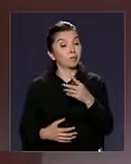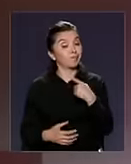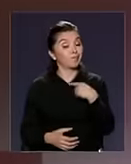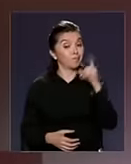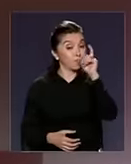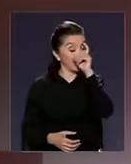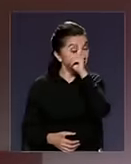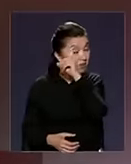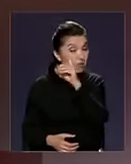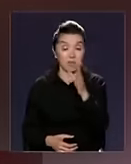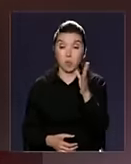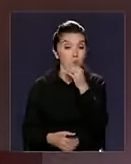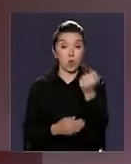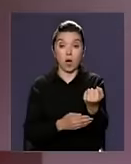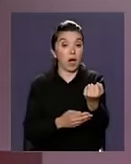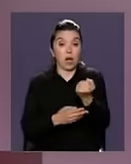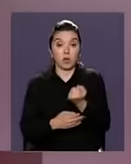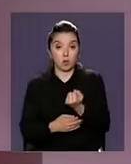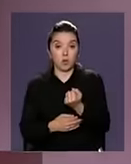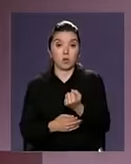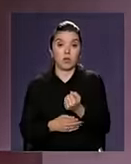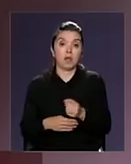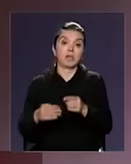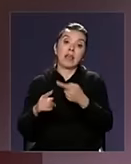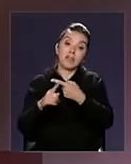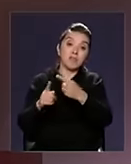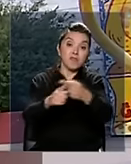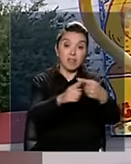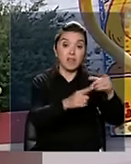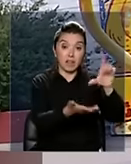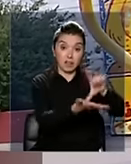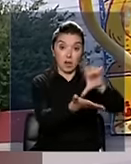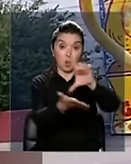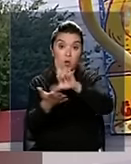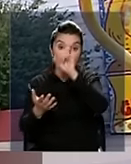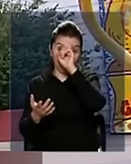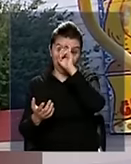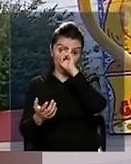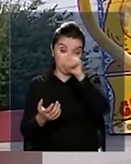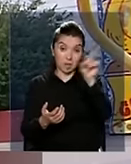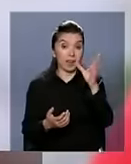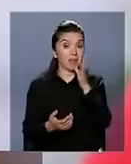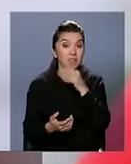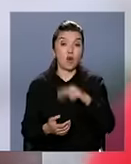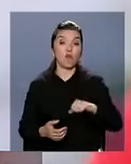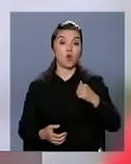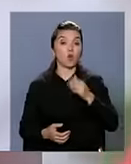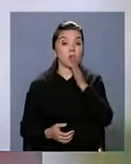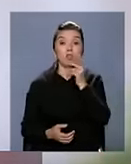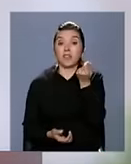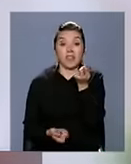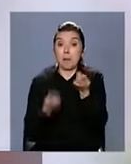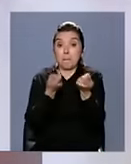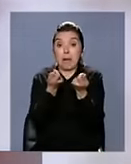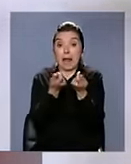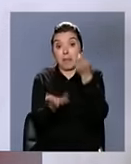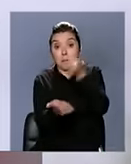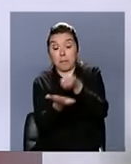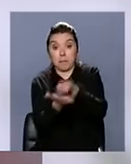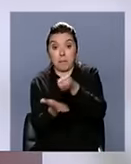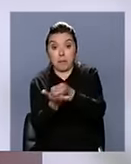han recibido ayuda y que permanecen internados en distintos centros asistenciales. Estos voluntarios no tienen recursos para pagar su recuperación, que